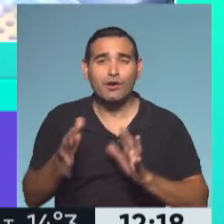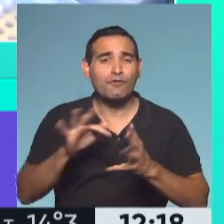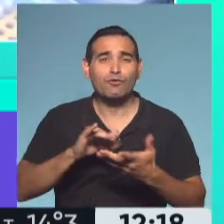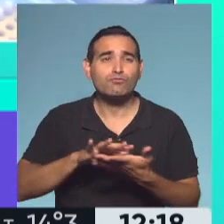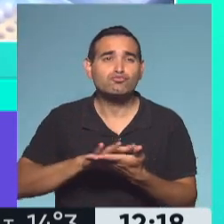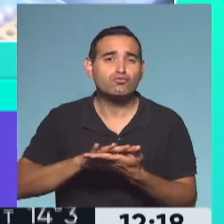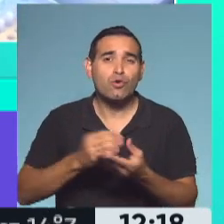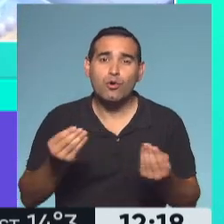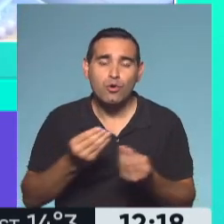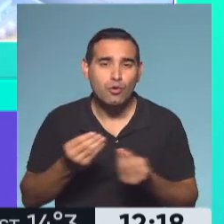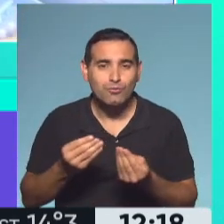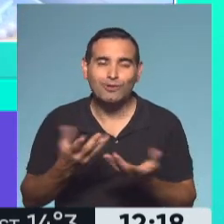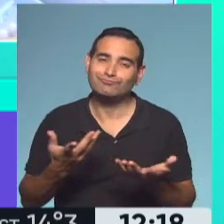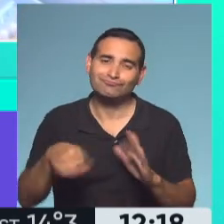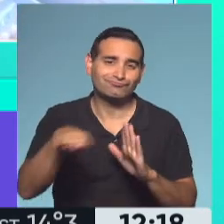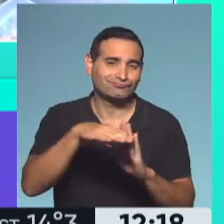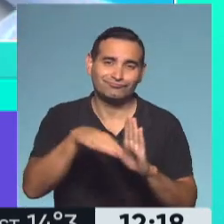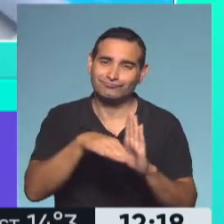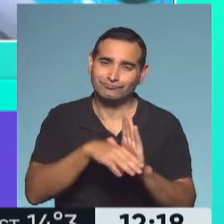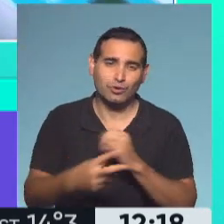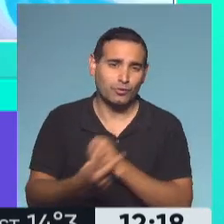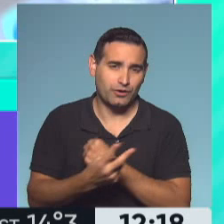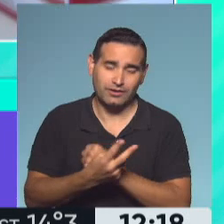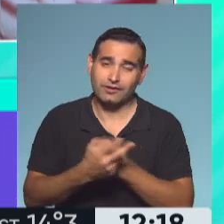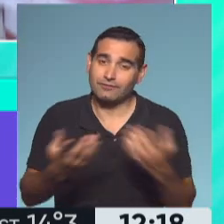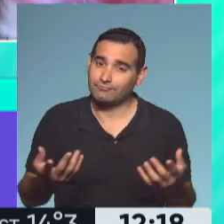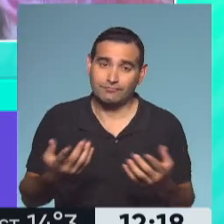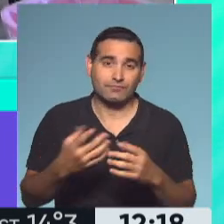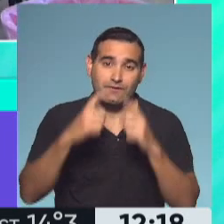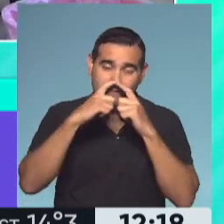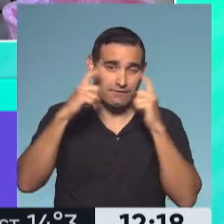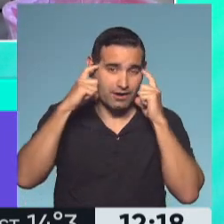es observar las medidas de cuidado, como Sí. puede ser el uso obligatorio del